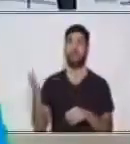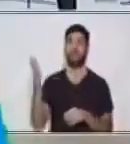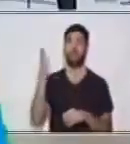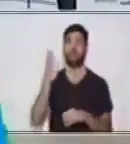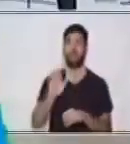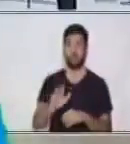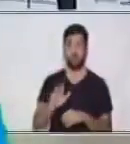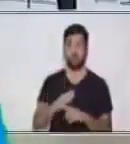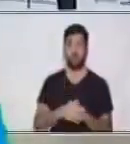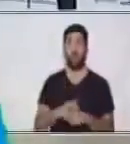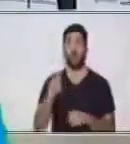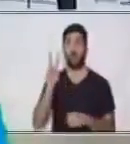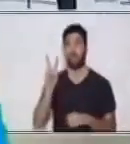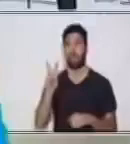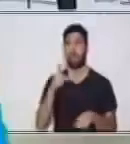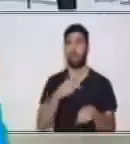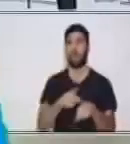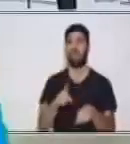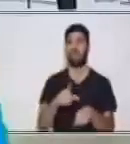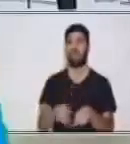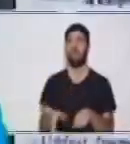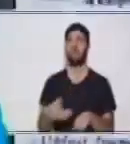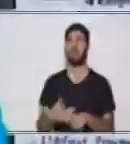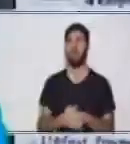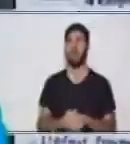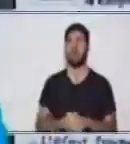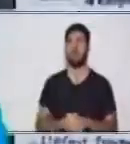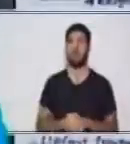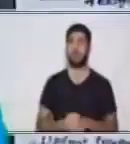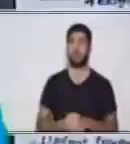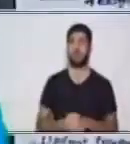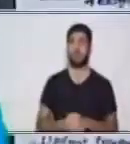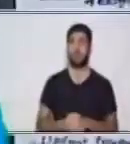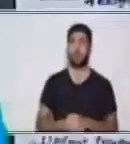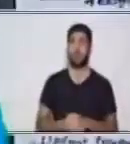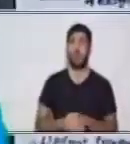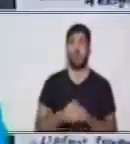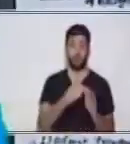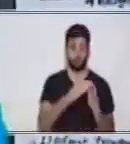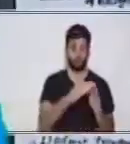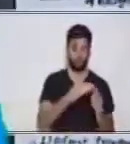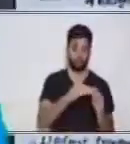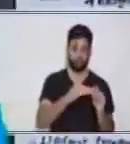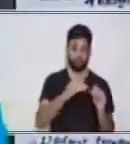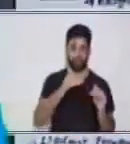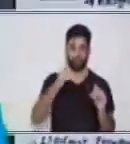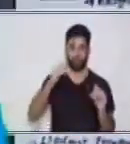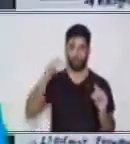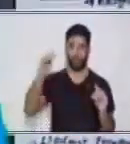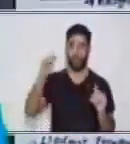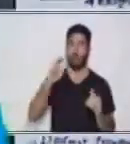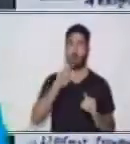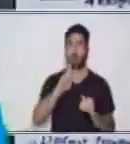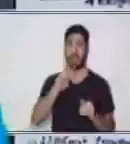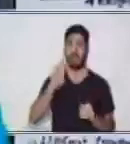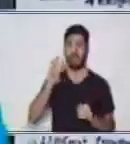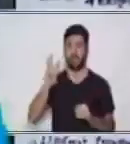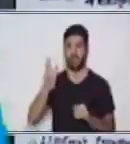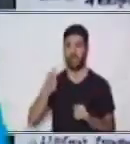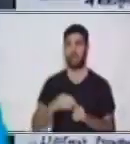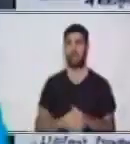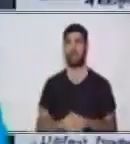hora, a las 2 de la tarde, tenemos 23. 2 de la tarde, estamos viendo acá,